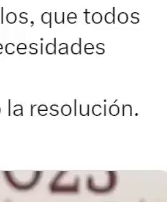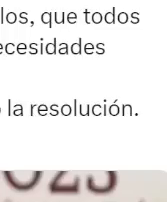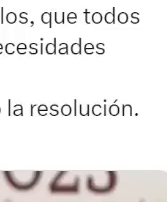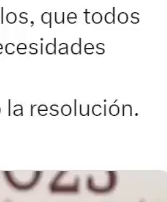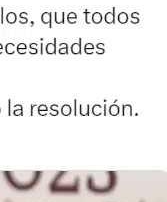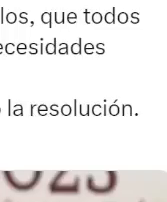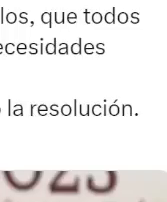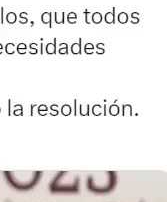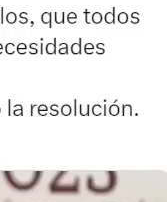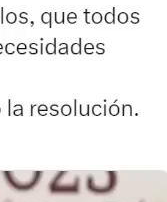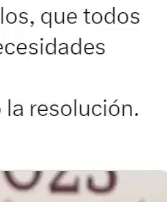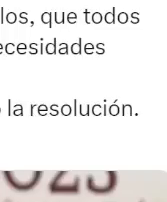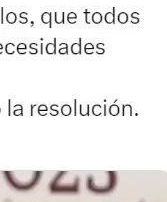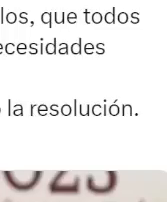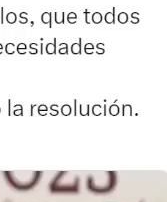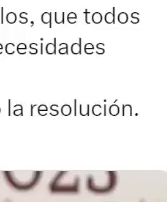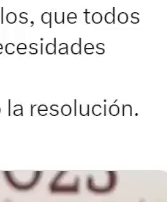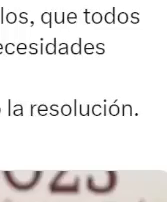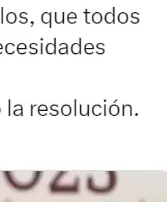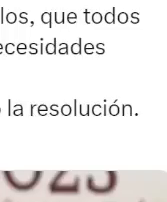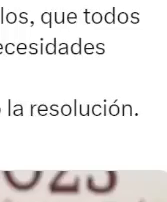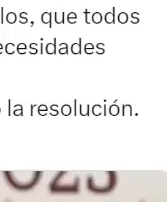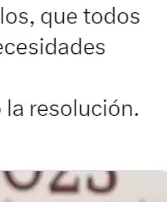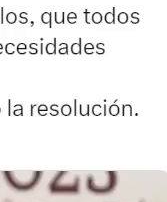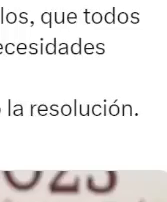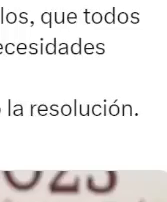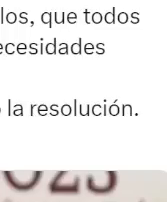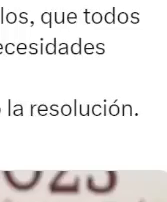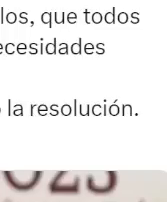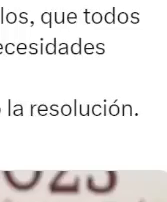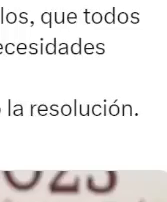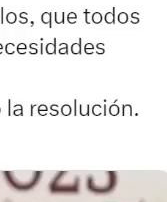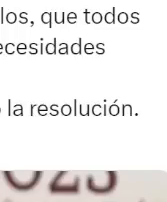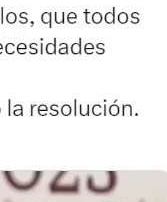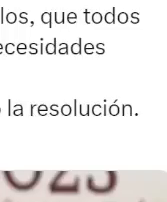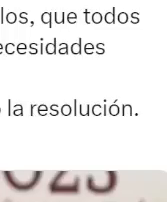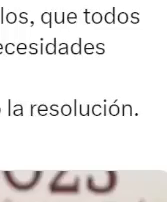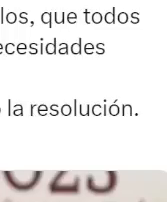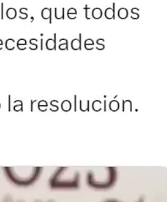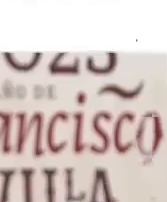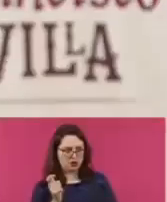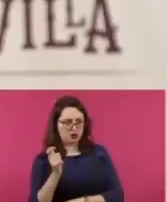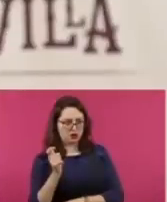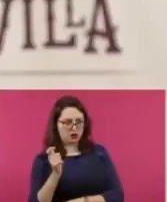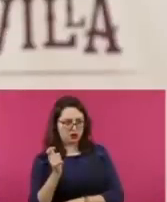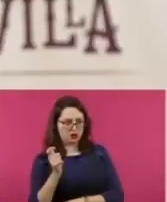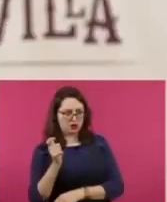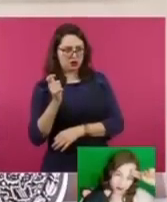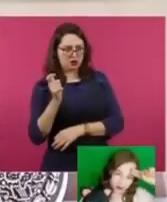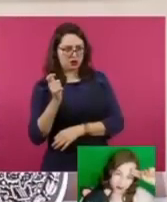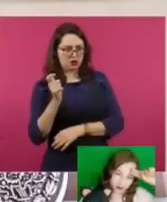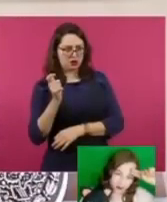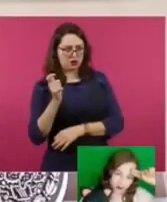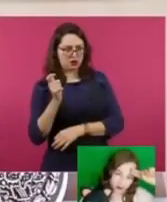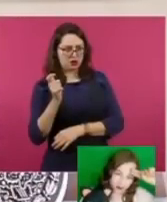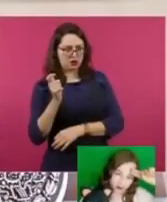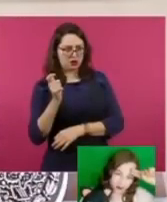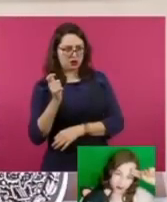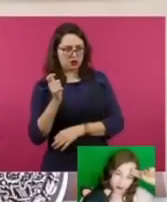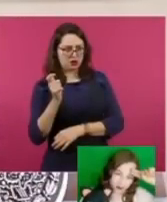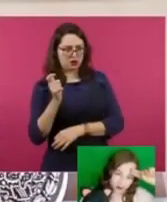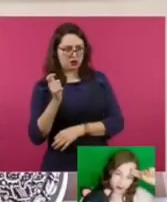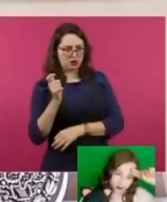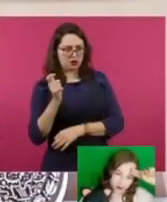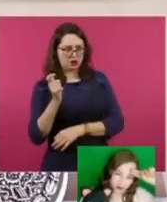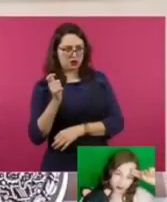de textos gratuitos el presidente obviamente los tuvo que exhibir en la mañanera